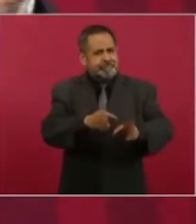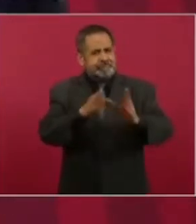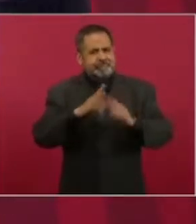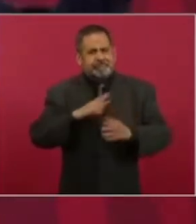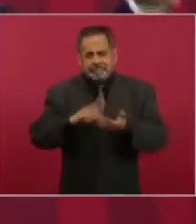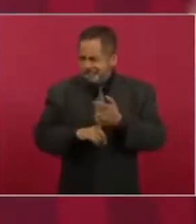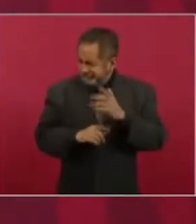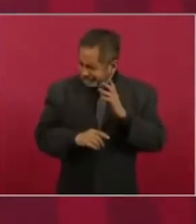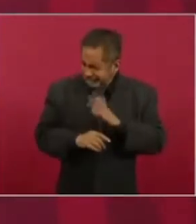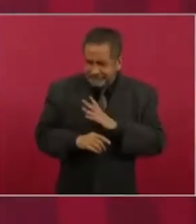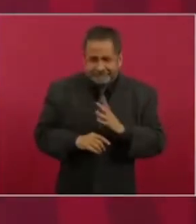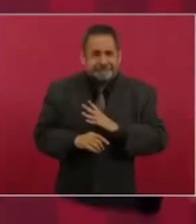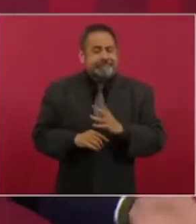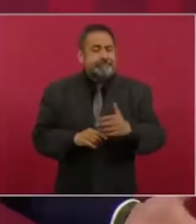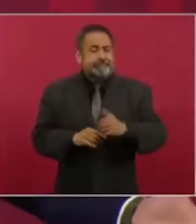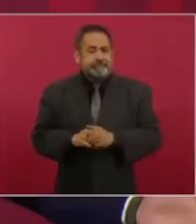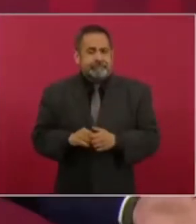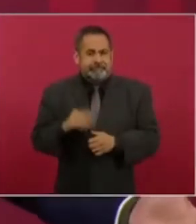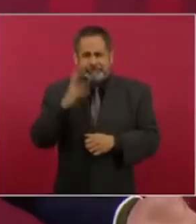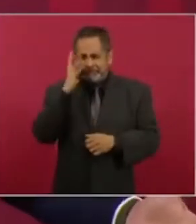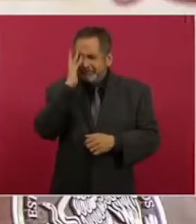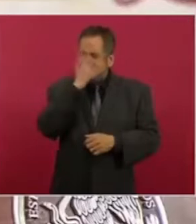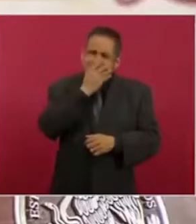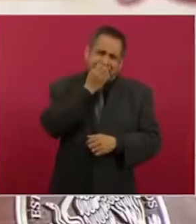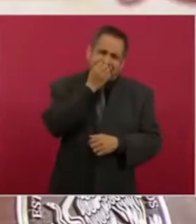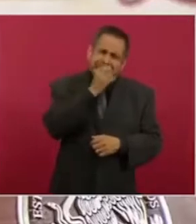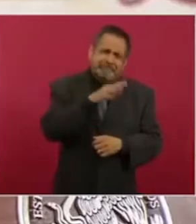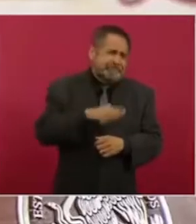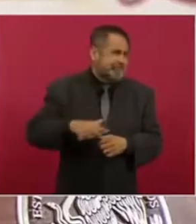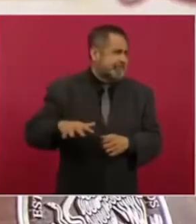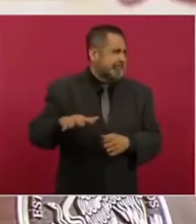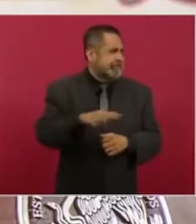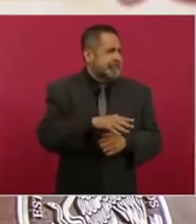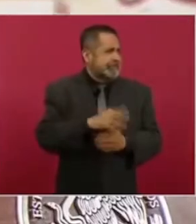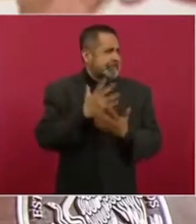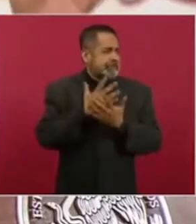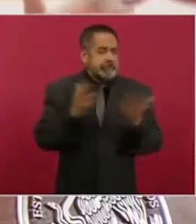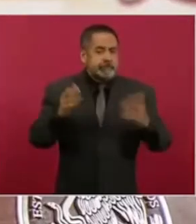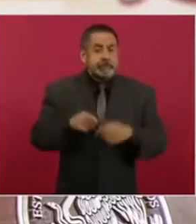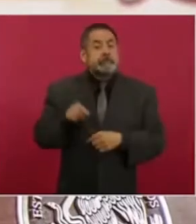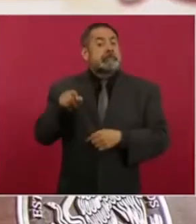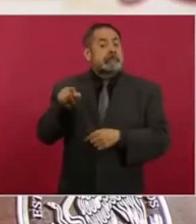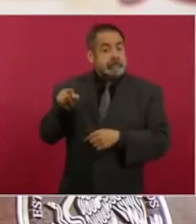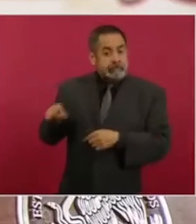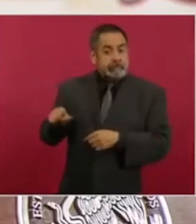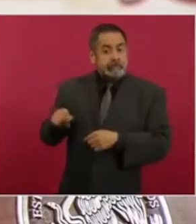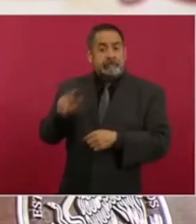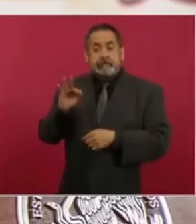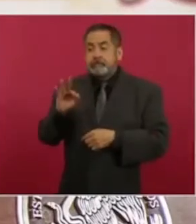y es pues un paraíso. Allá se la pasó Fox.